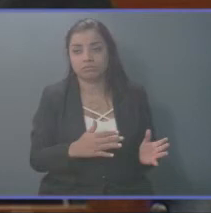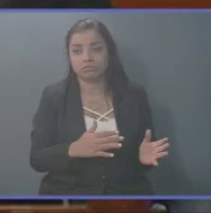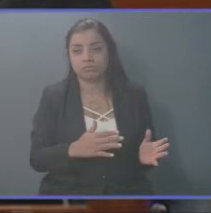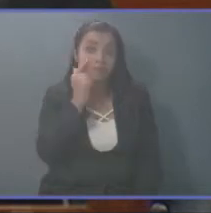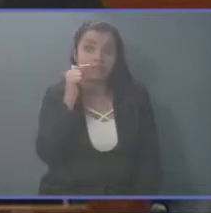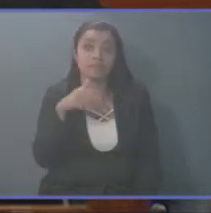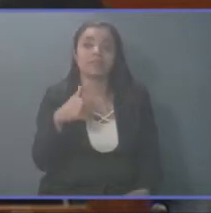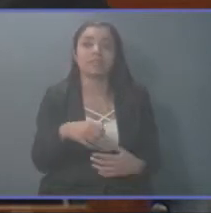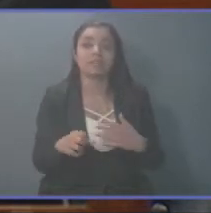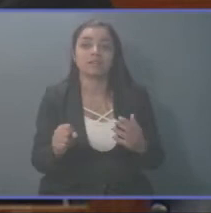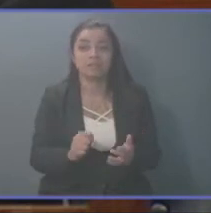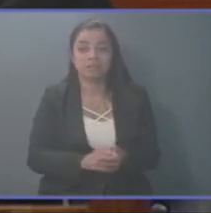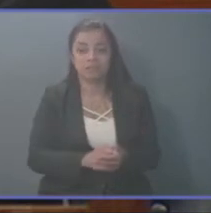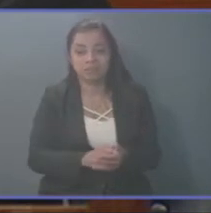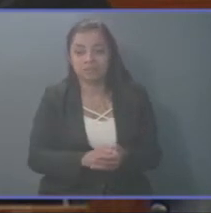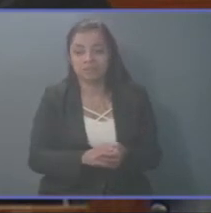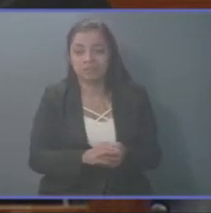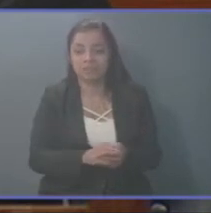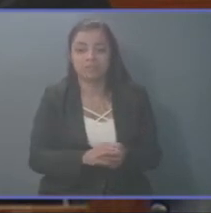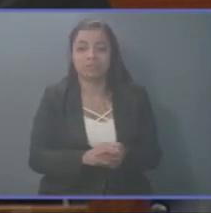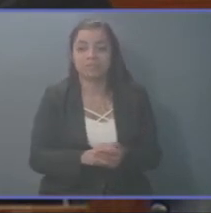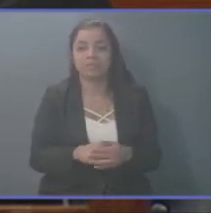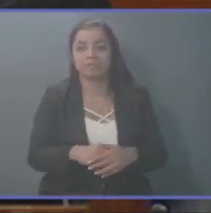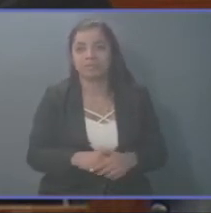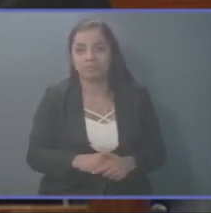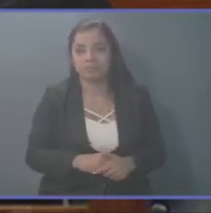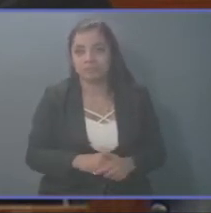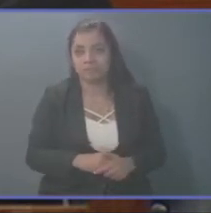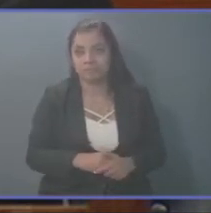En esta asamblea legislativa